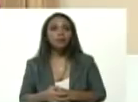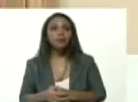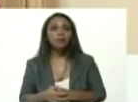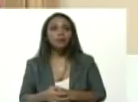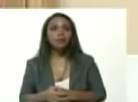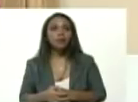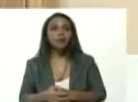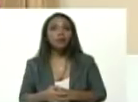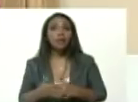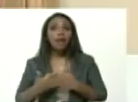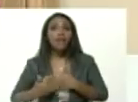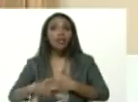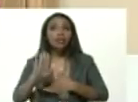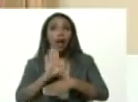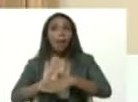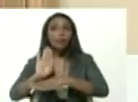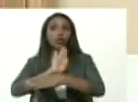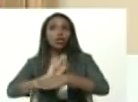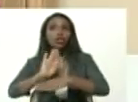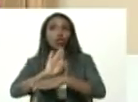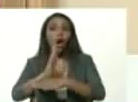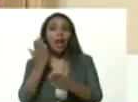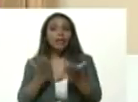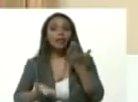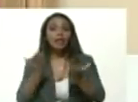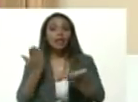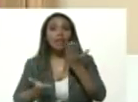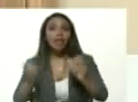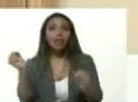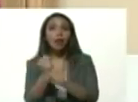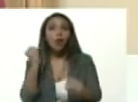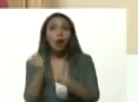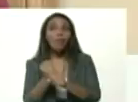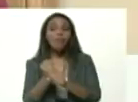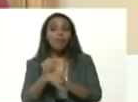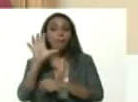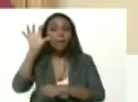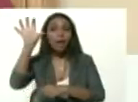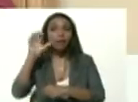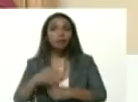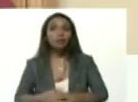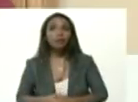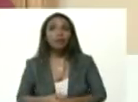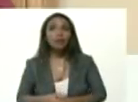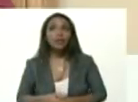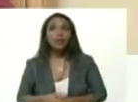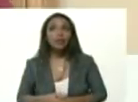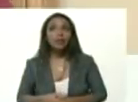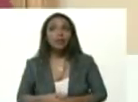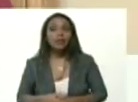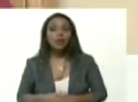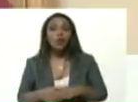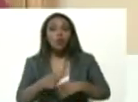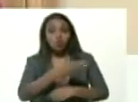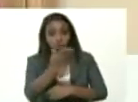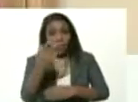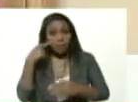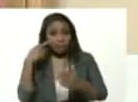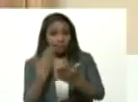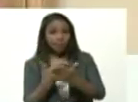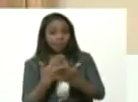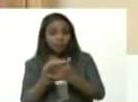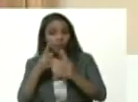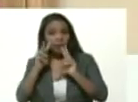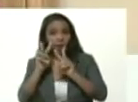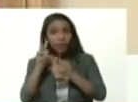De avanzar en la protección de la estabilidad laboral del país. Fíjense ustedes, entre